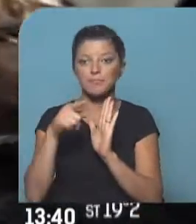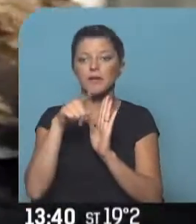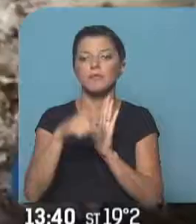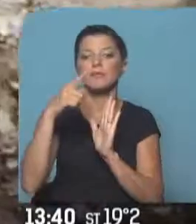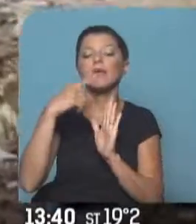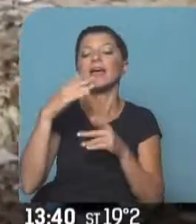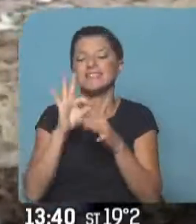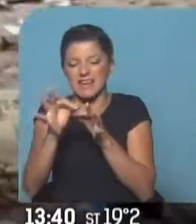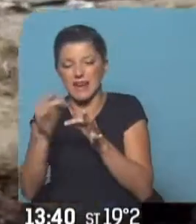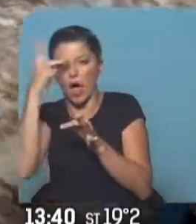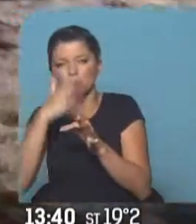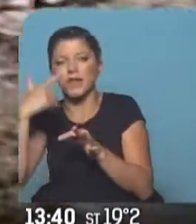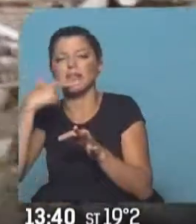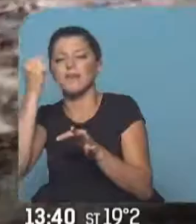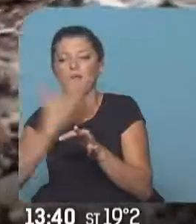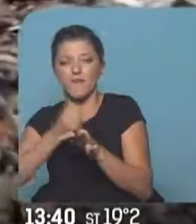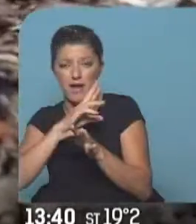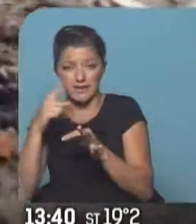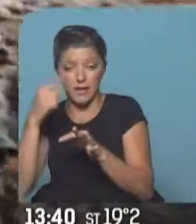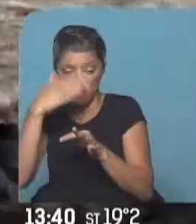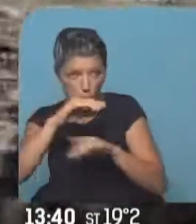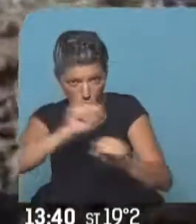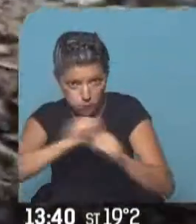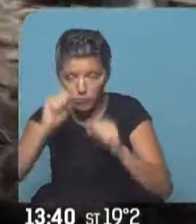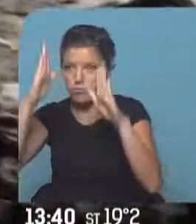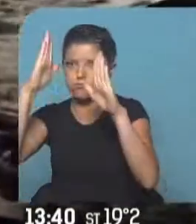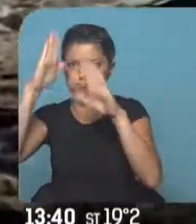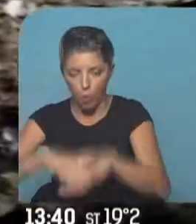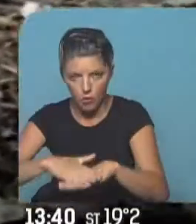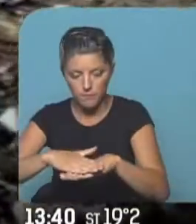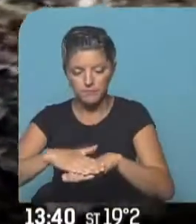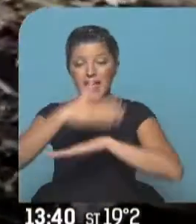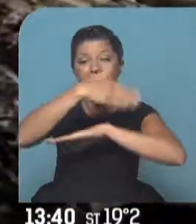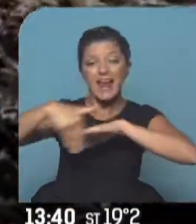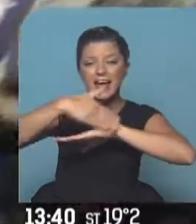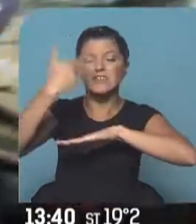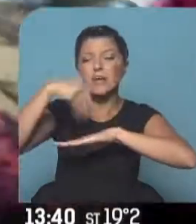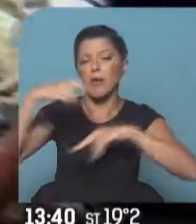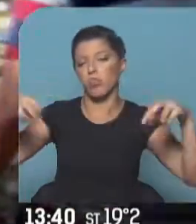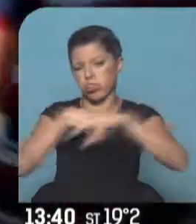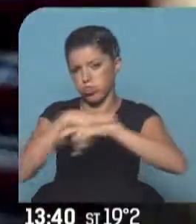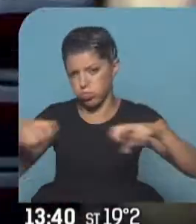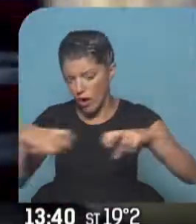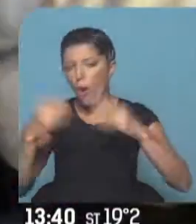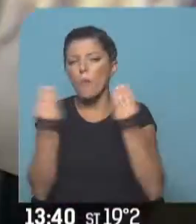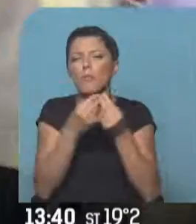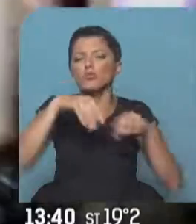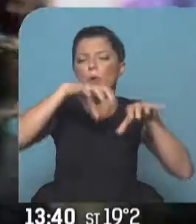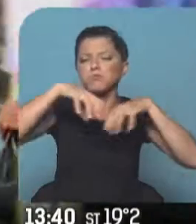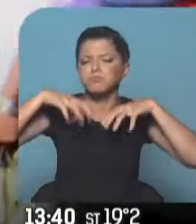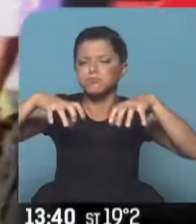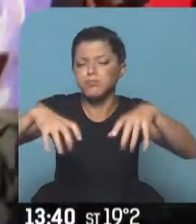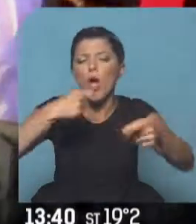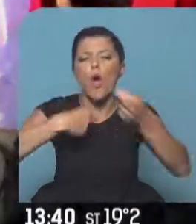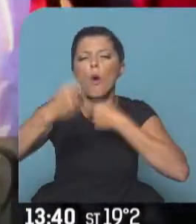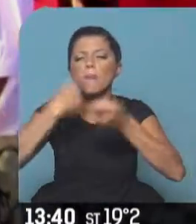Hotel Safari, que colapsó tras la explosión. Es una de las calles más concurridas de la ciudad, llena de comercios y restaurantes y